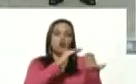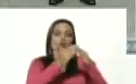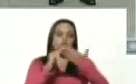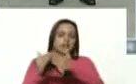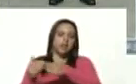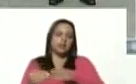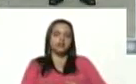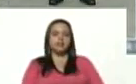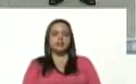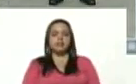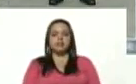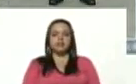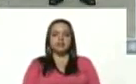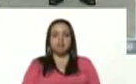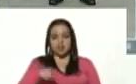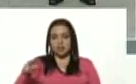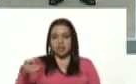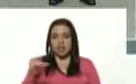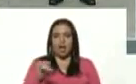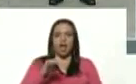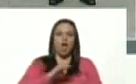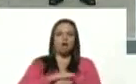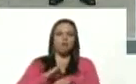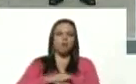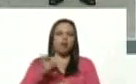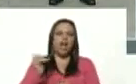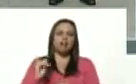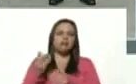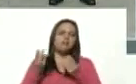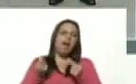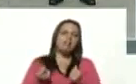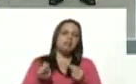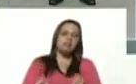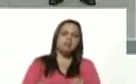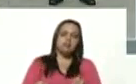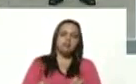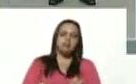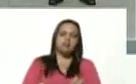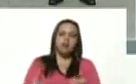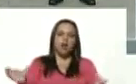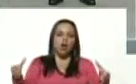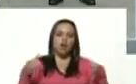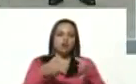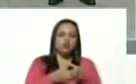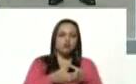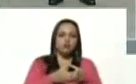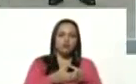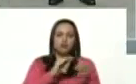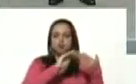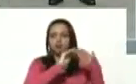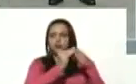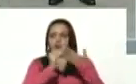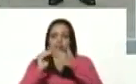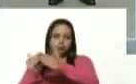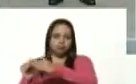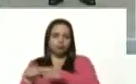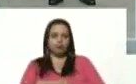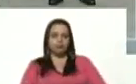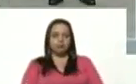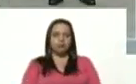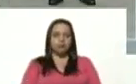Artigas. Allá están porque vamos a activar las brigadas comunitarias